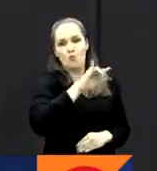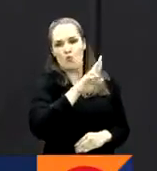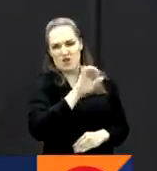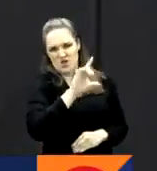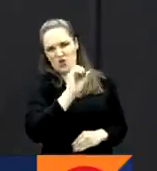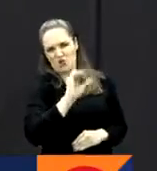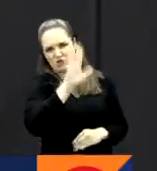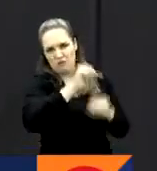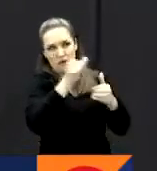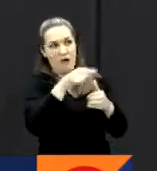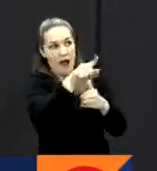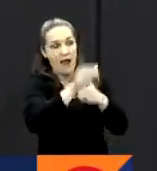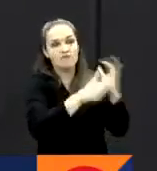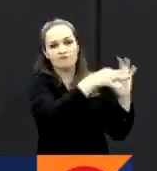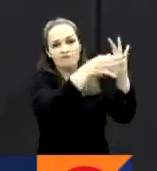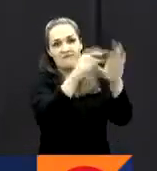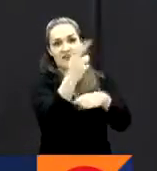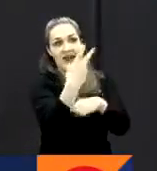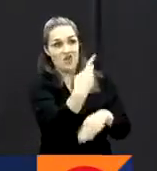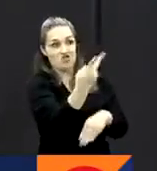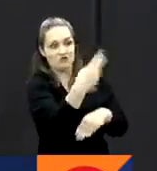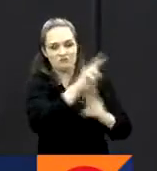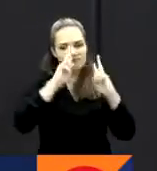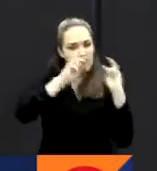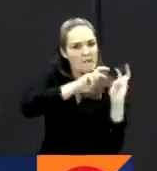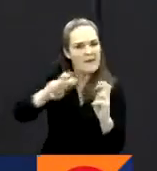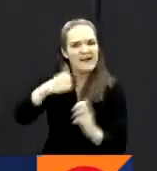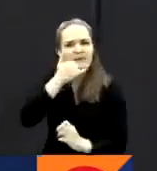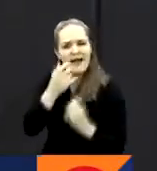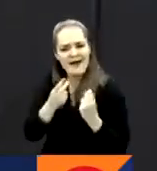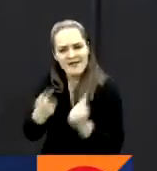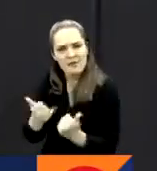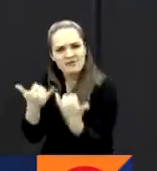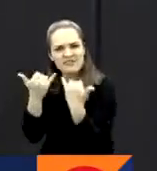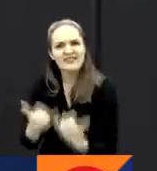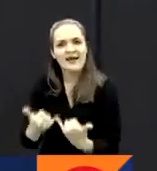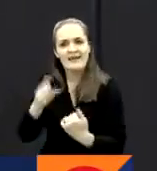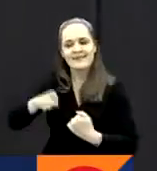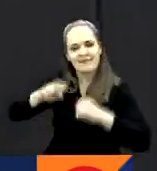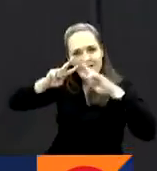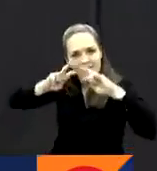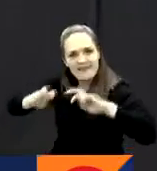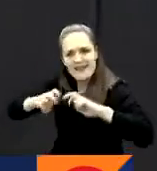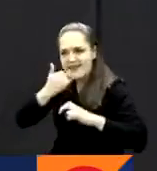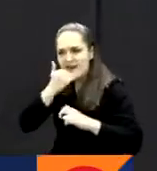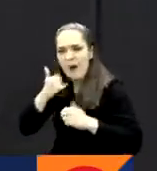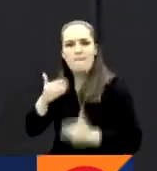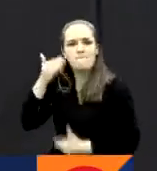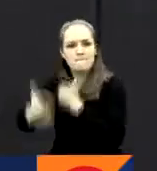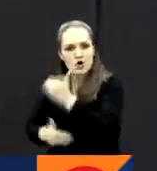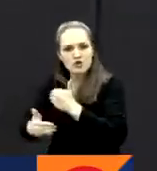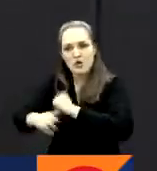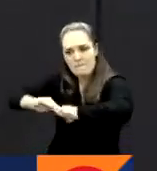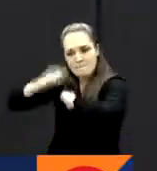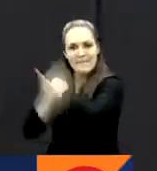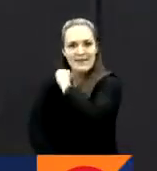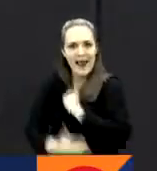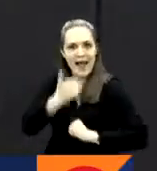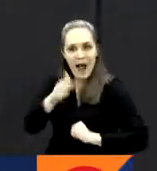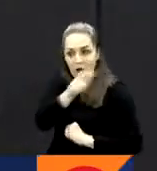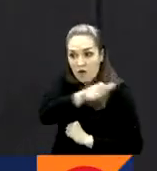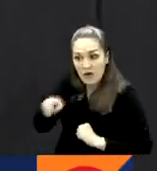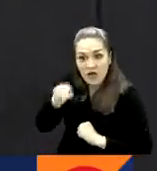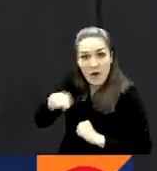con la Fiscalía General de la Nación se investigue de manera rápida y se dé apertura a los procesos penales necesarios